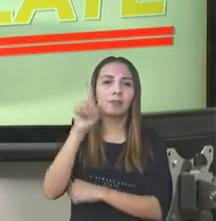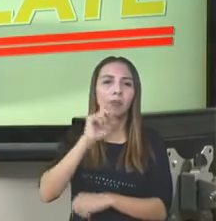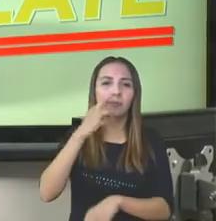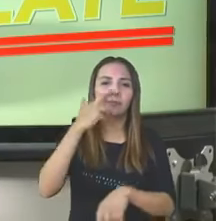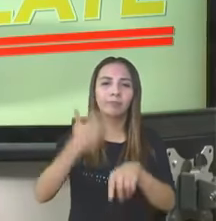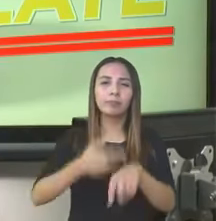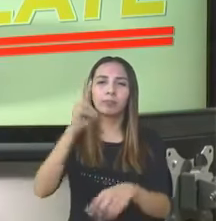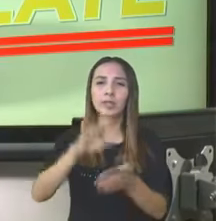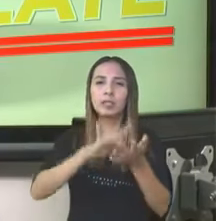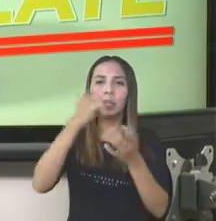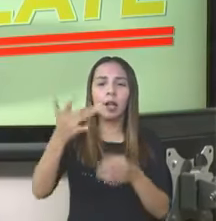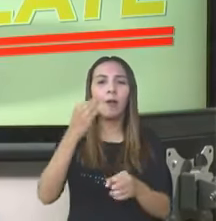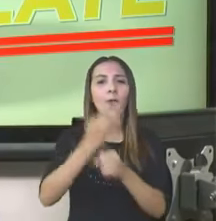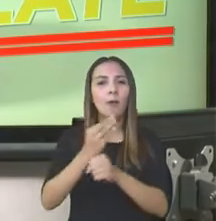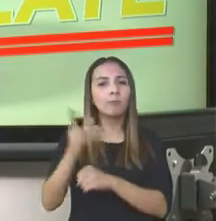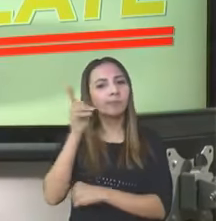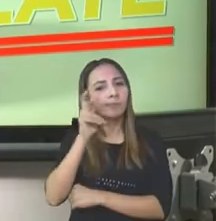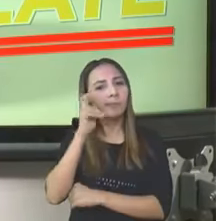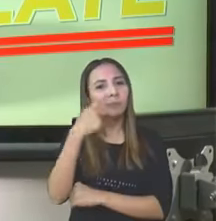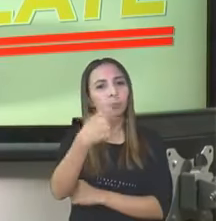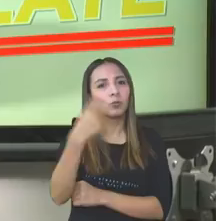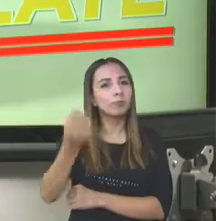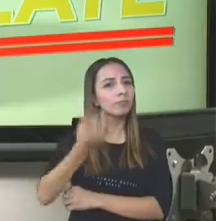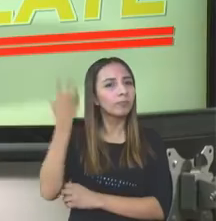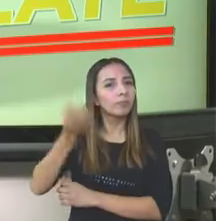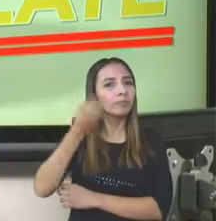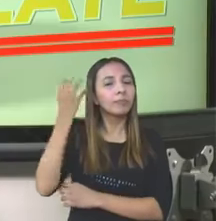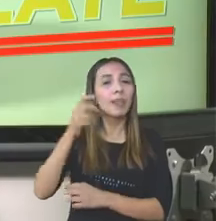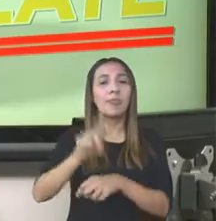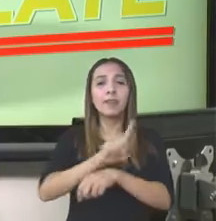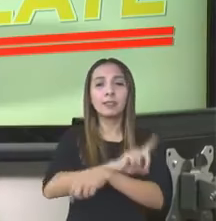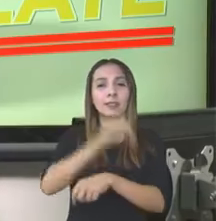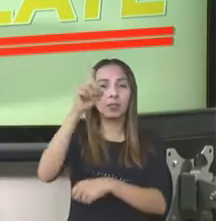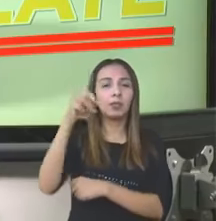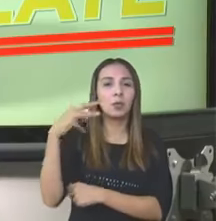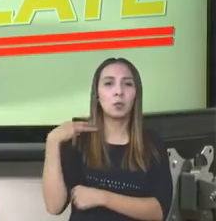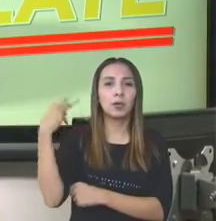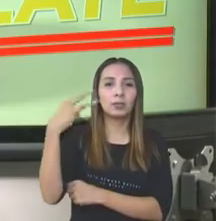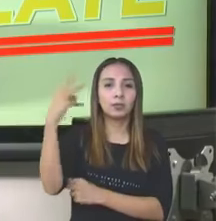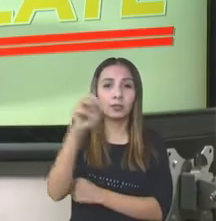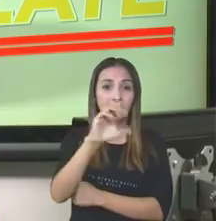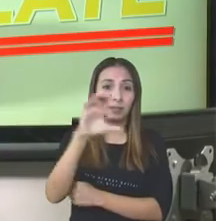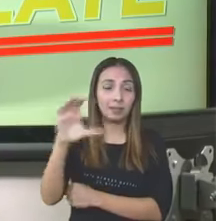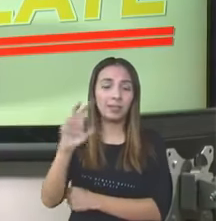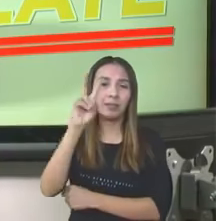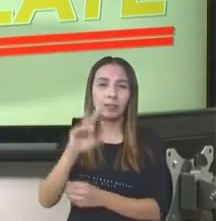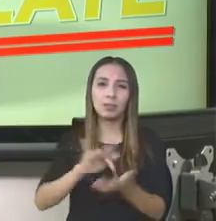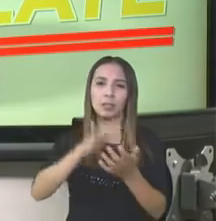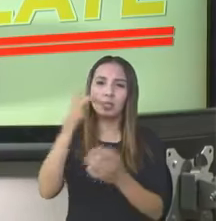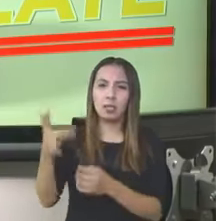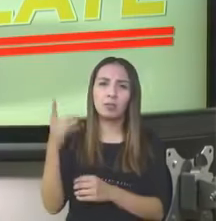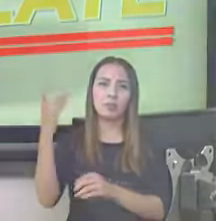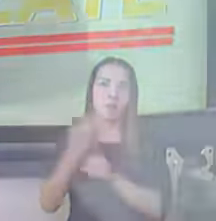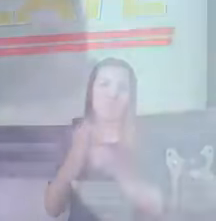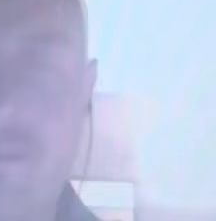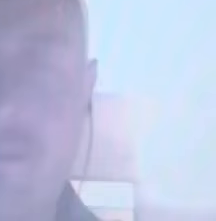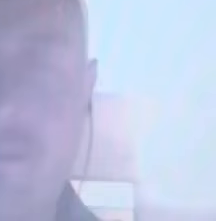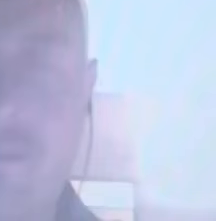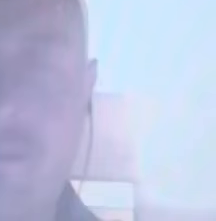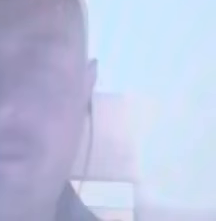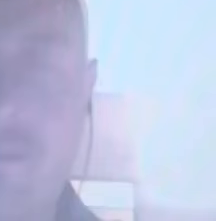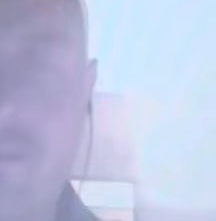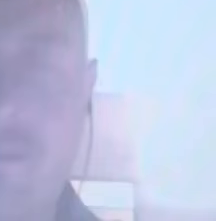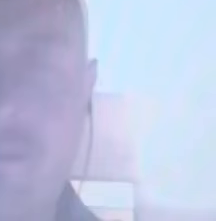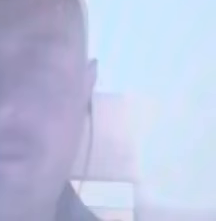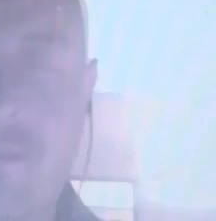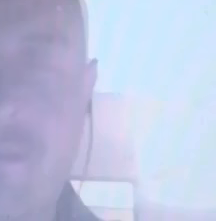al el que está exponiendo este curso desde Washington DC, gracias. Por ahí si puedes meter las fotos donde estamos, precisamente ustedes